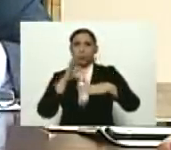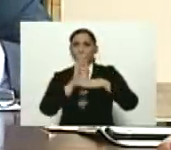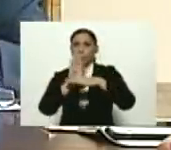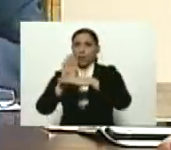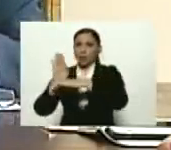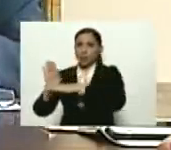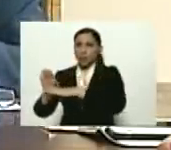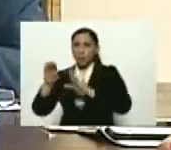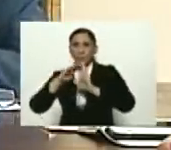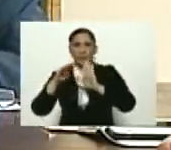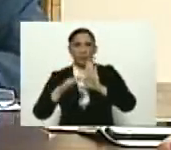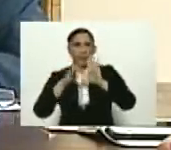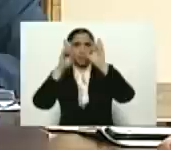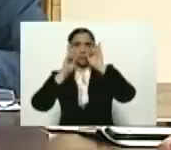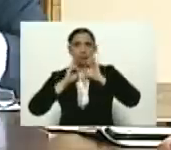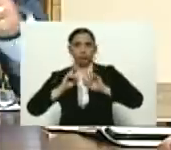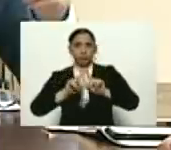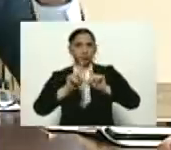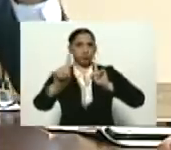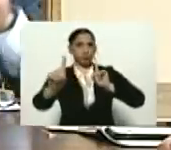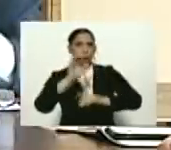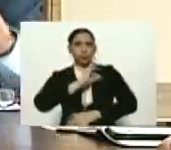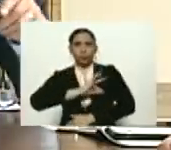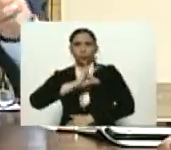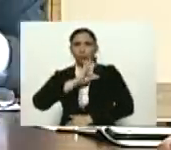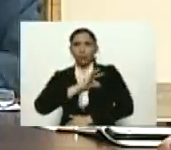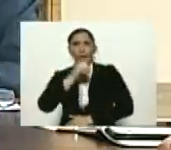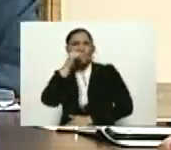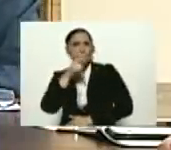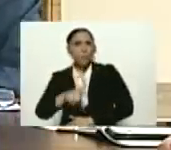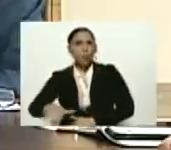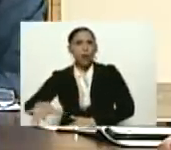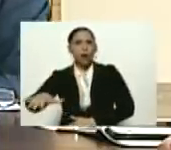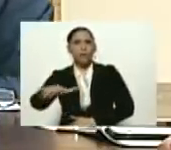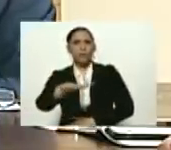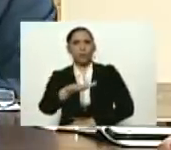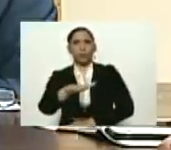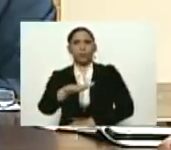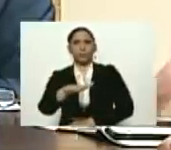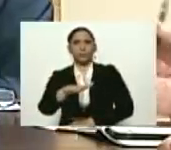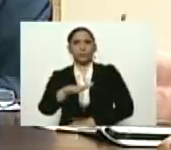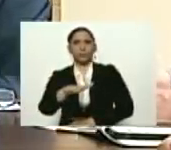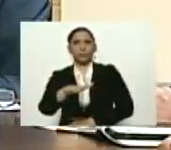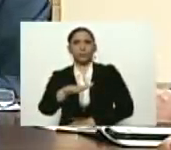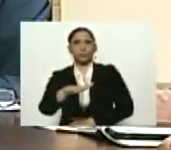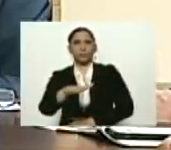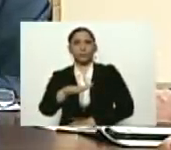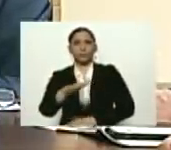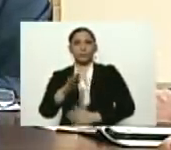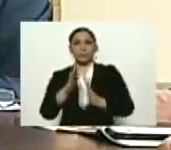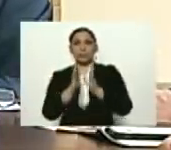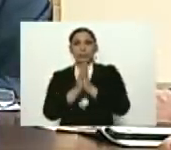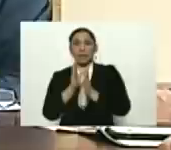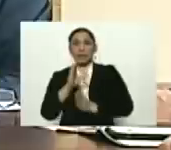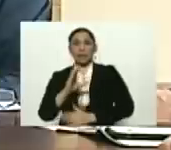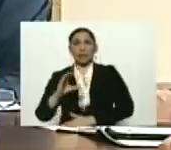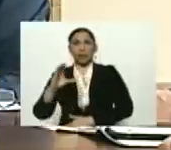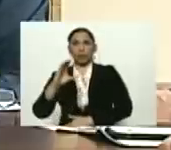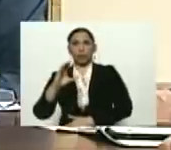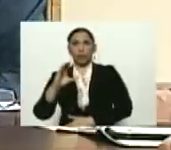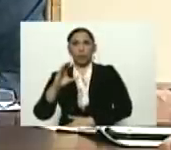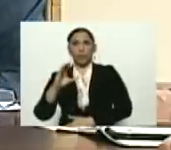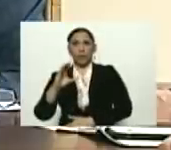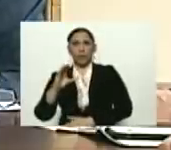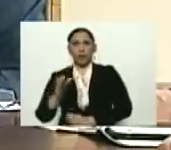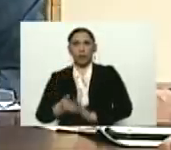sanitarias, guardando el distanciamiento social. El pueblo de San Cristóbal and